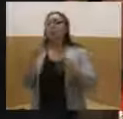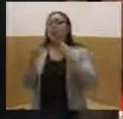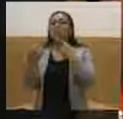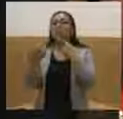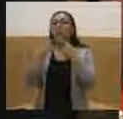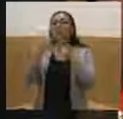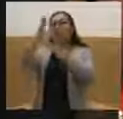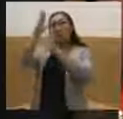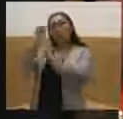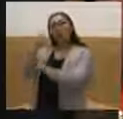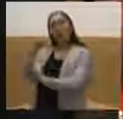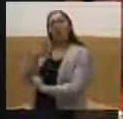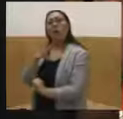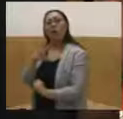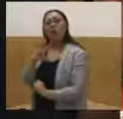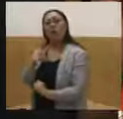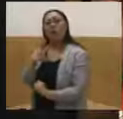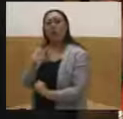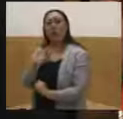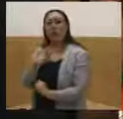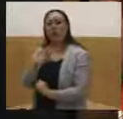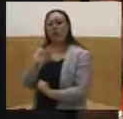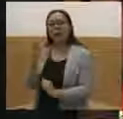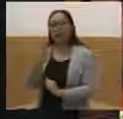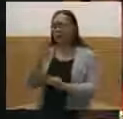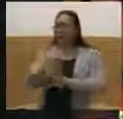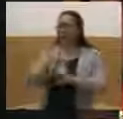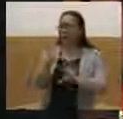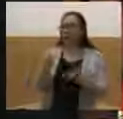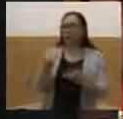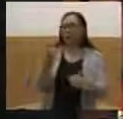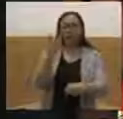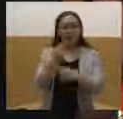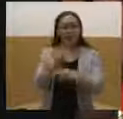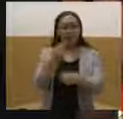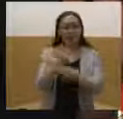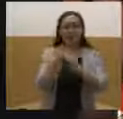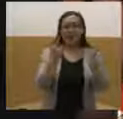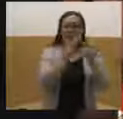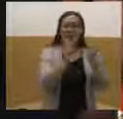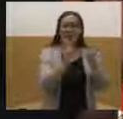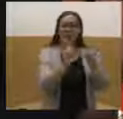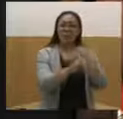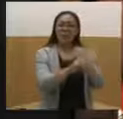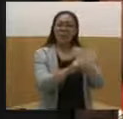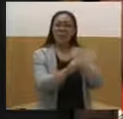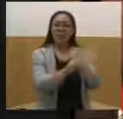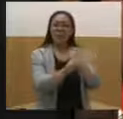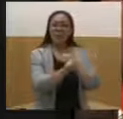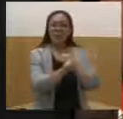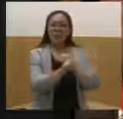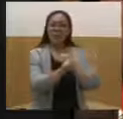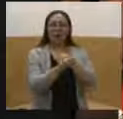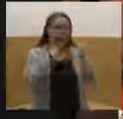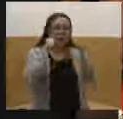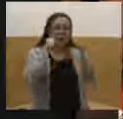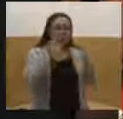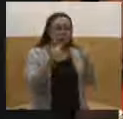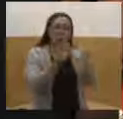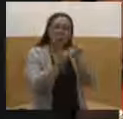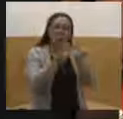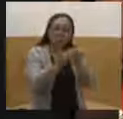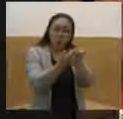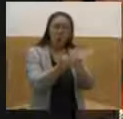necesitamos enfrentar esta situación con mucha sensibilidad, pero también con propuestas claras